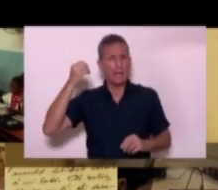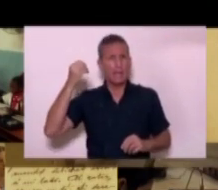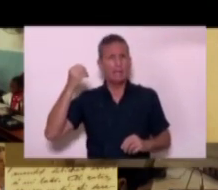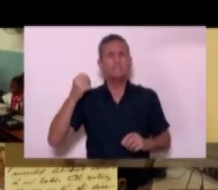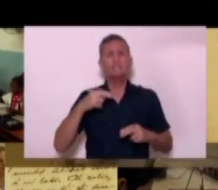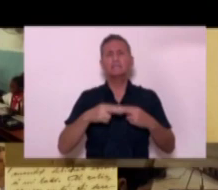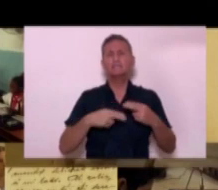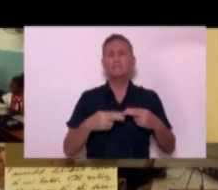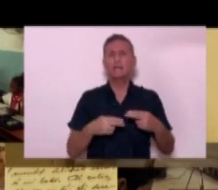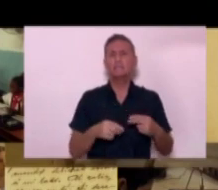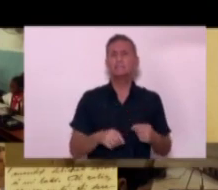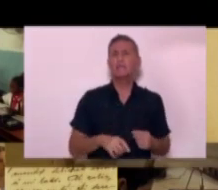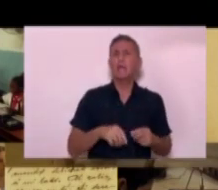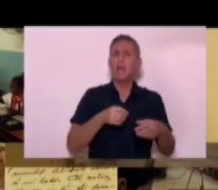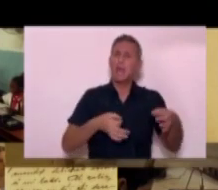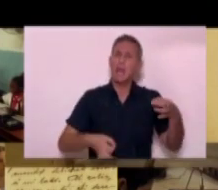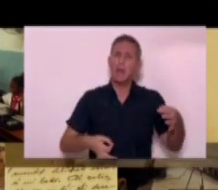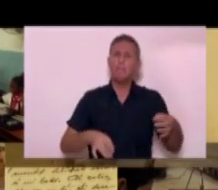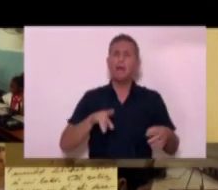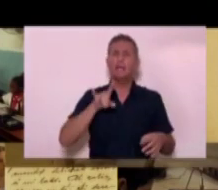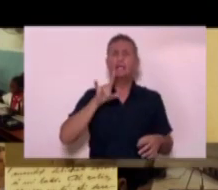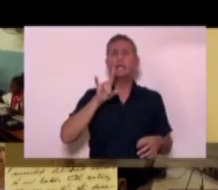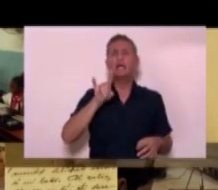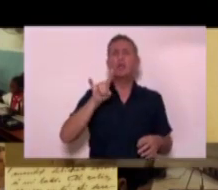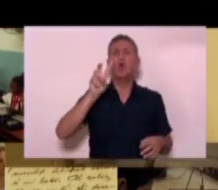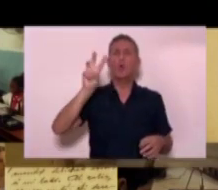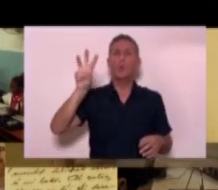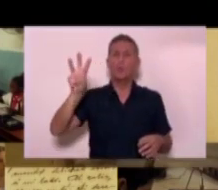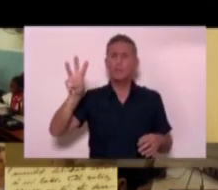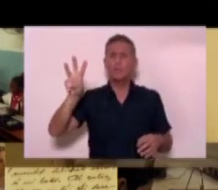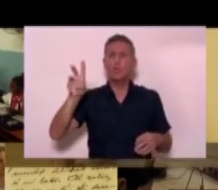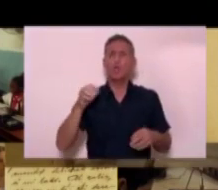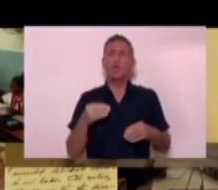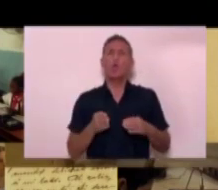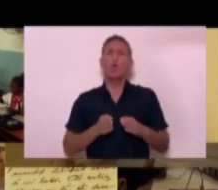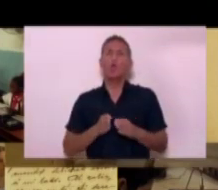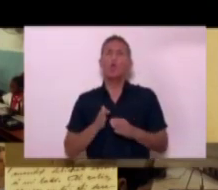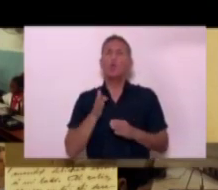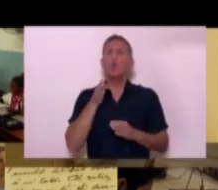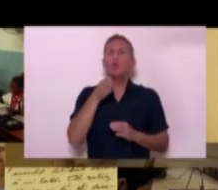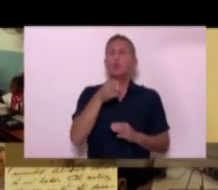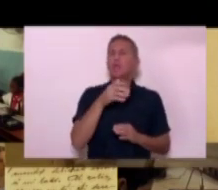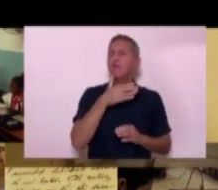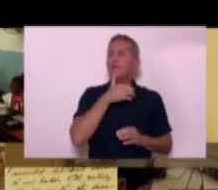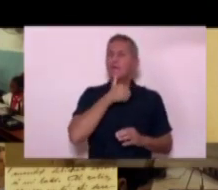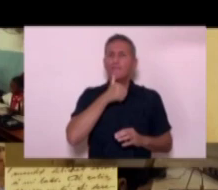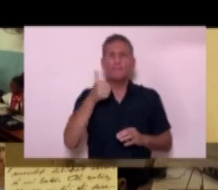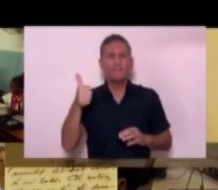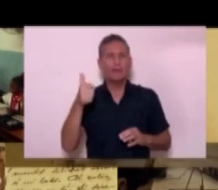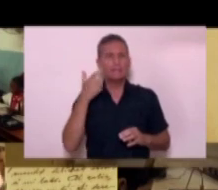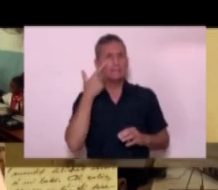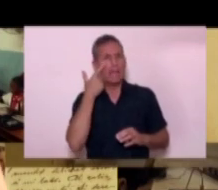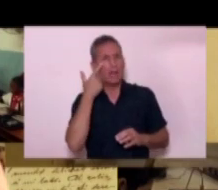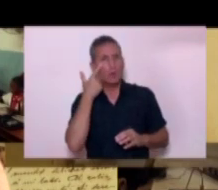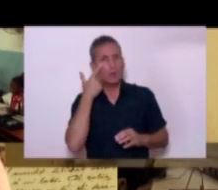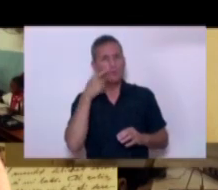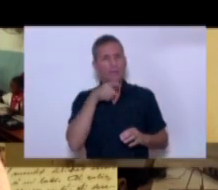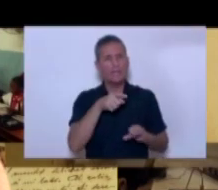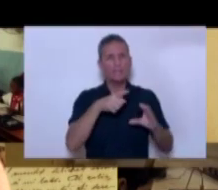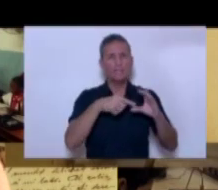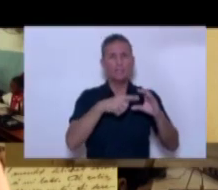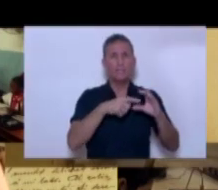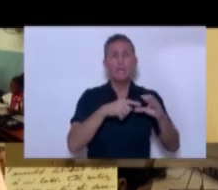análisis que se realiza a partir de la misma página 93, los llevan facilito a conocer